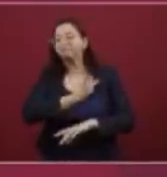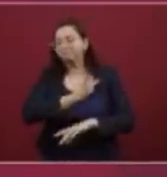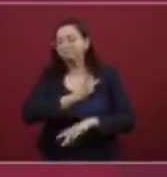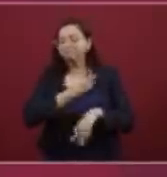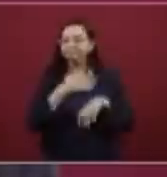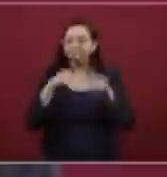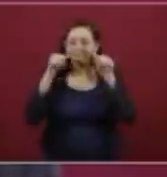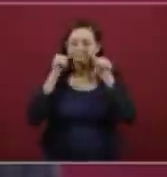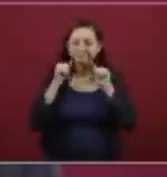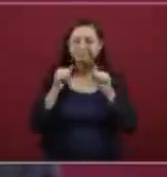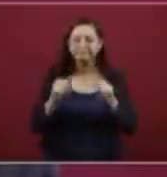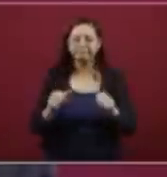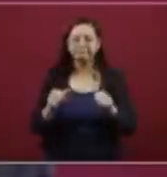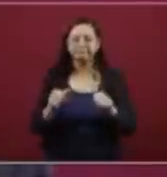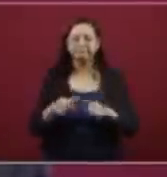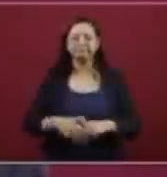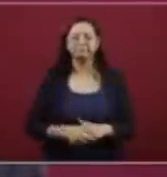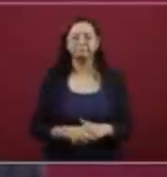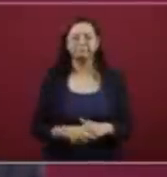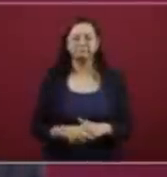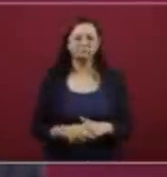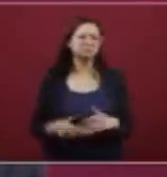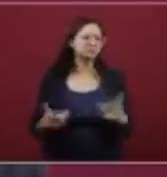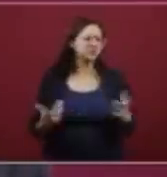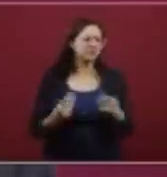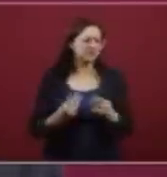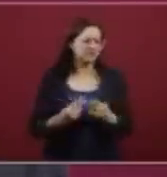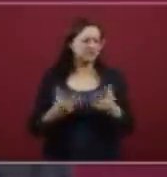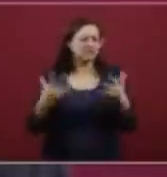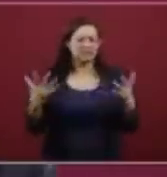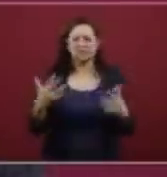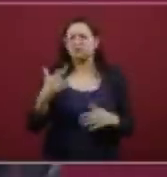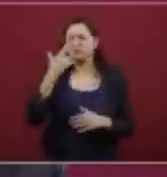y que es legítimo